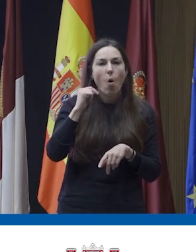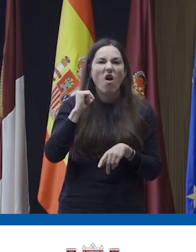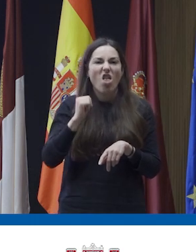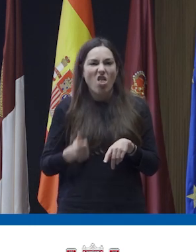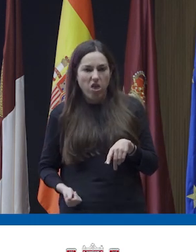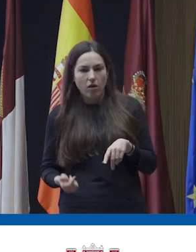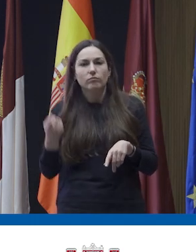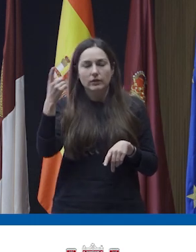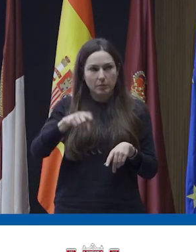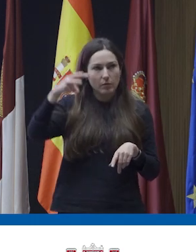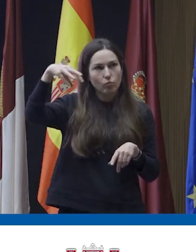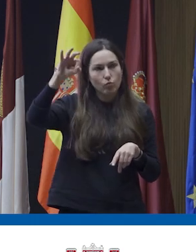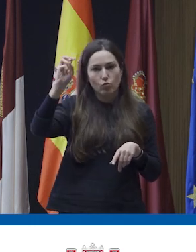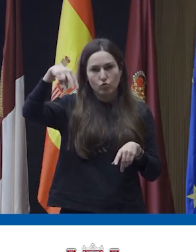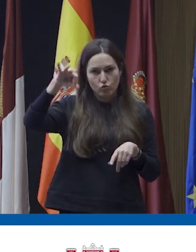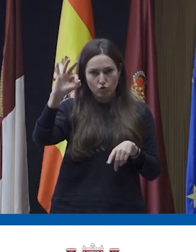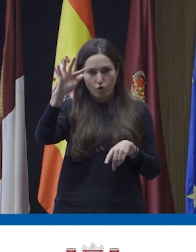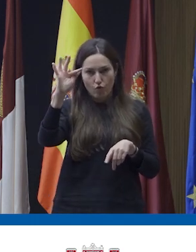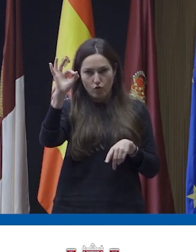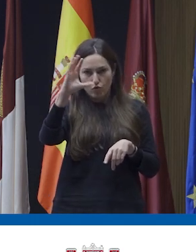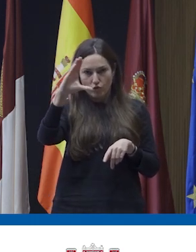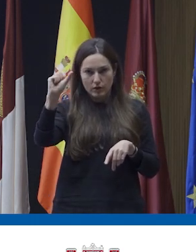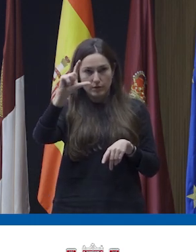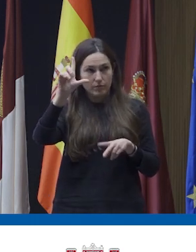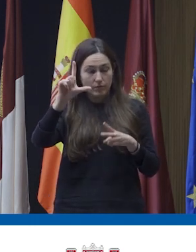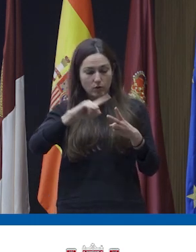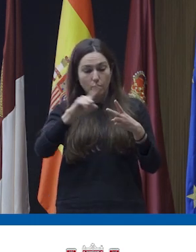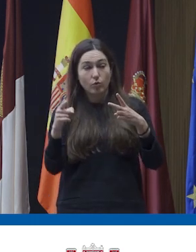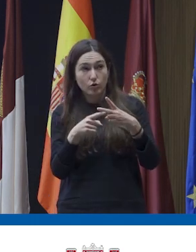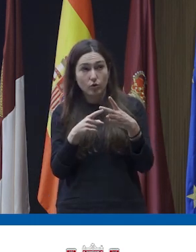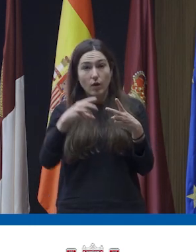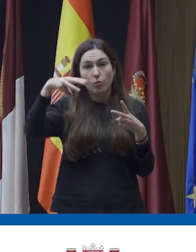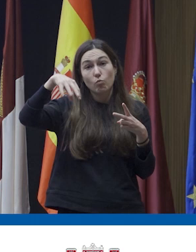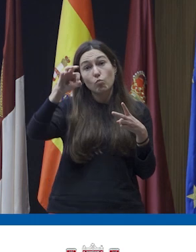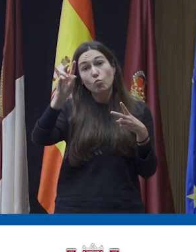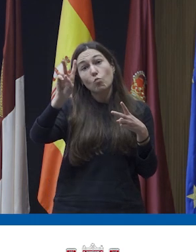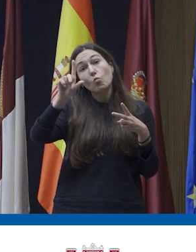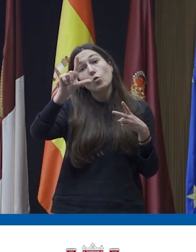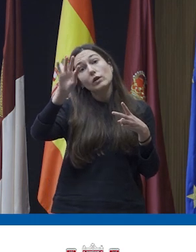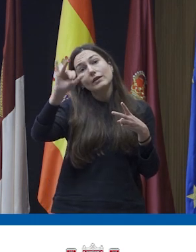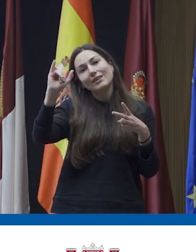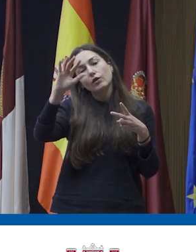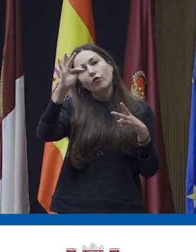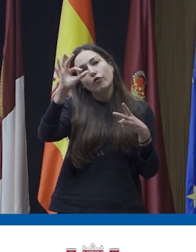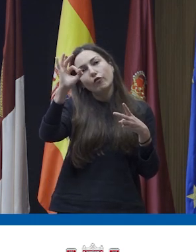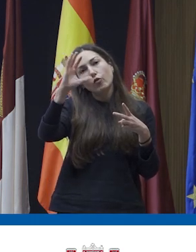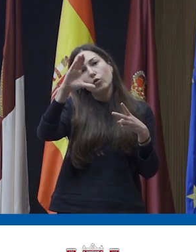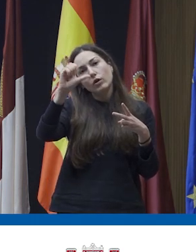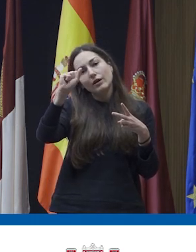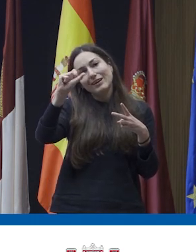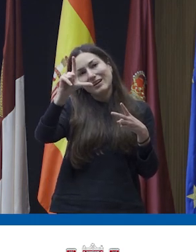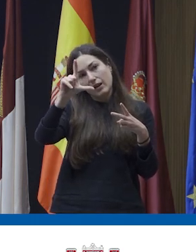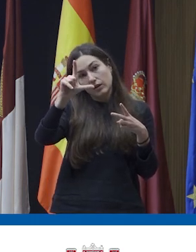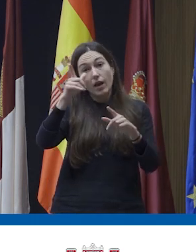multifocales, luego tenemos por otro lado las lentes multifocales y las EDOF, ¿vale? Que esas permiten ver tanto de lejos como de cerca, pero ahora vamos a